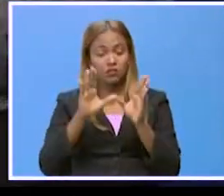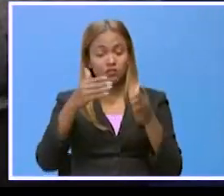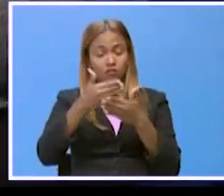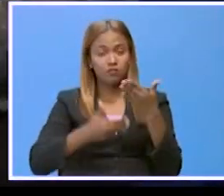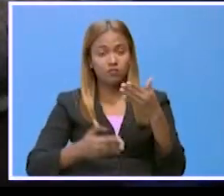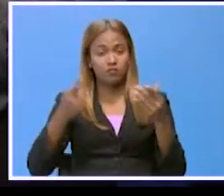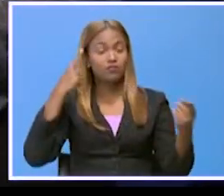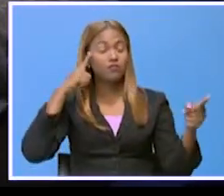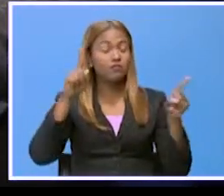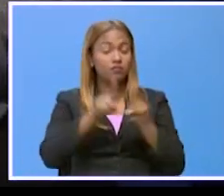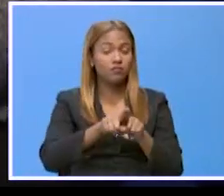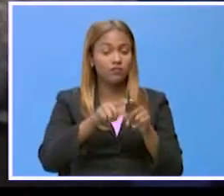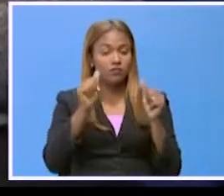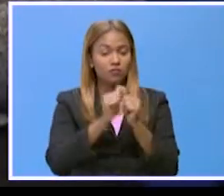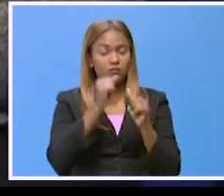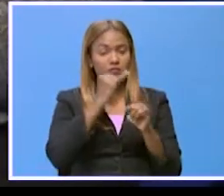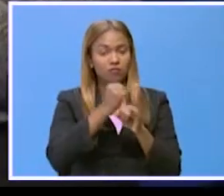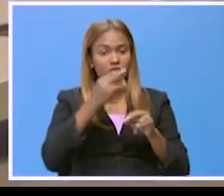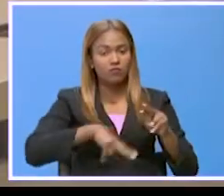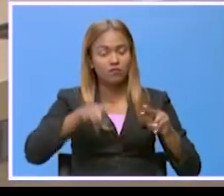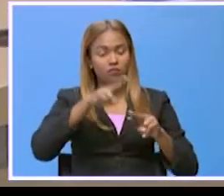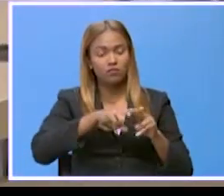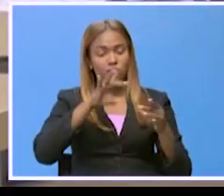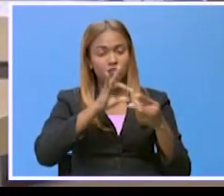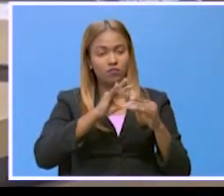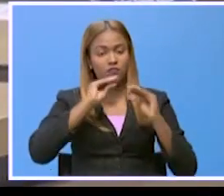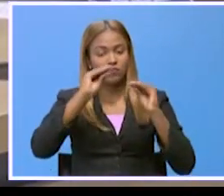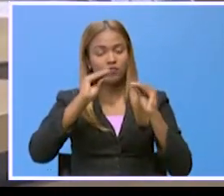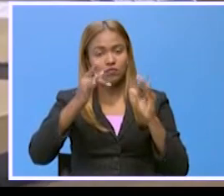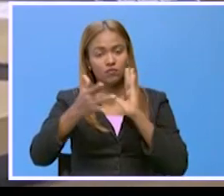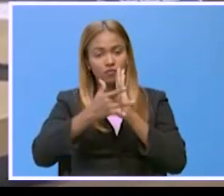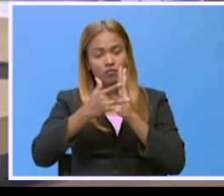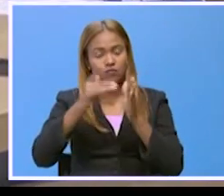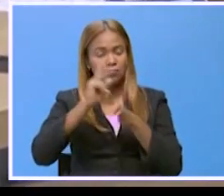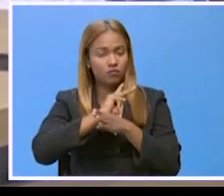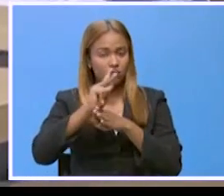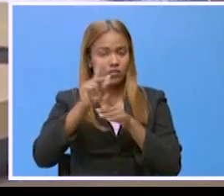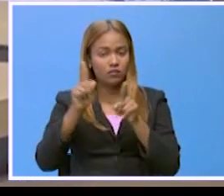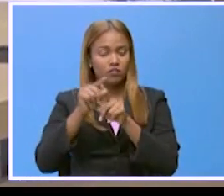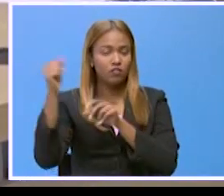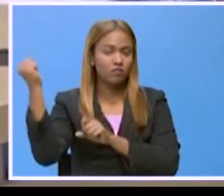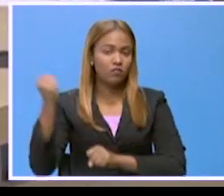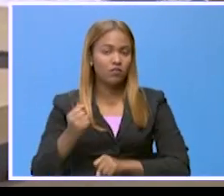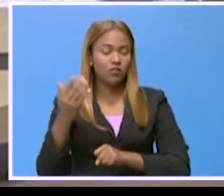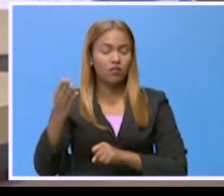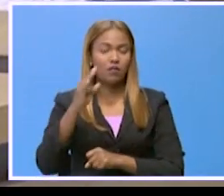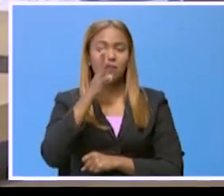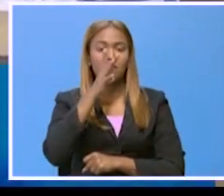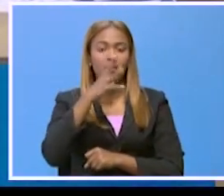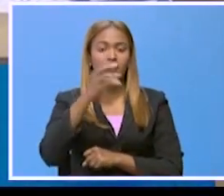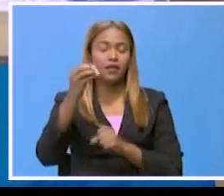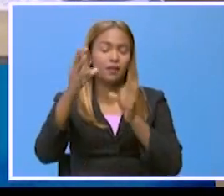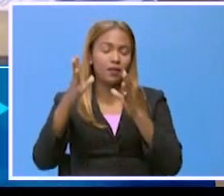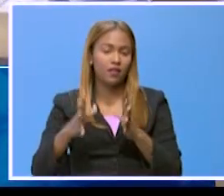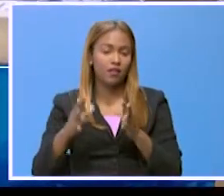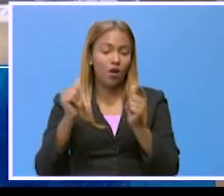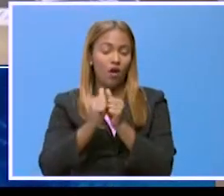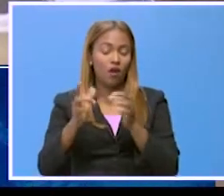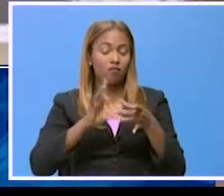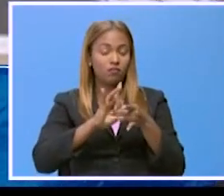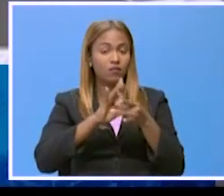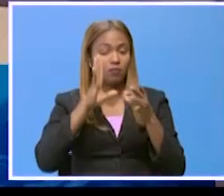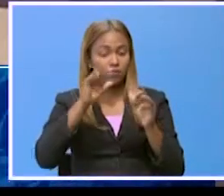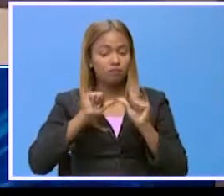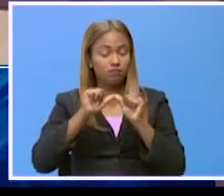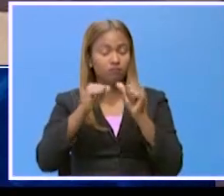de un acuerdo entre el instituto nacional de formación técnico profesional y la fundación madre y maestra con esta alianza se